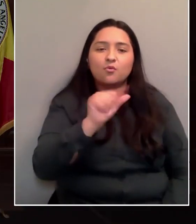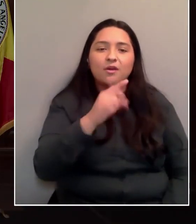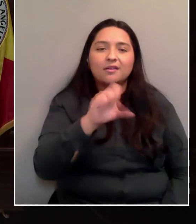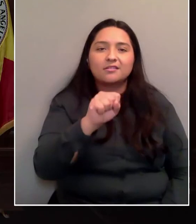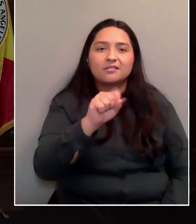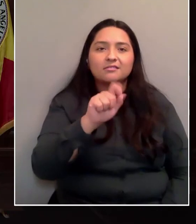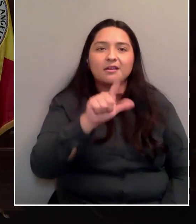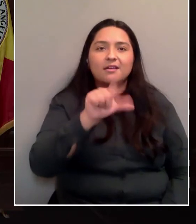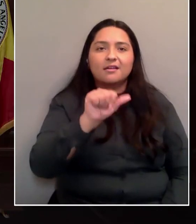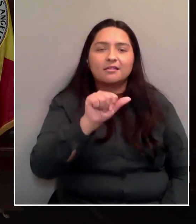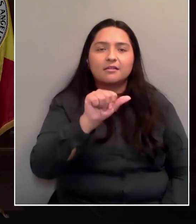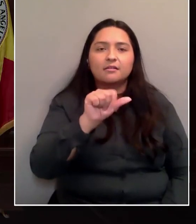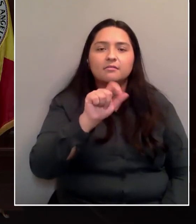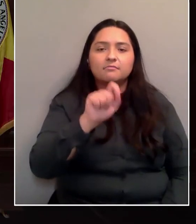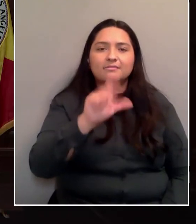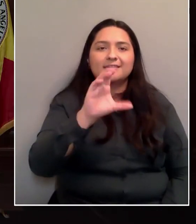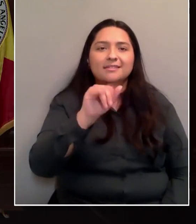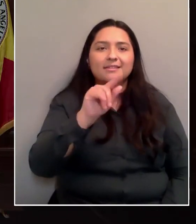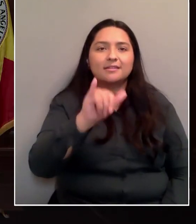para más información.